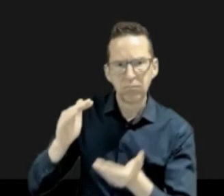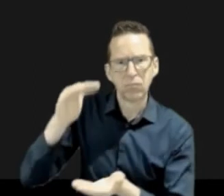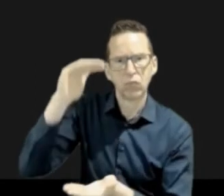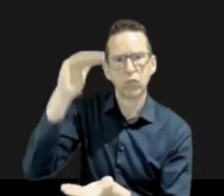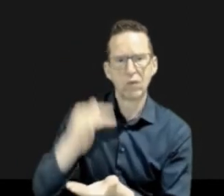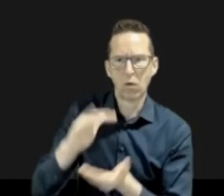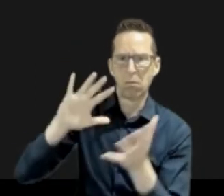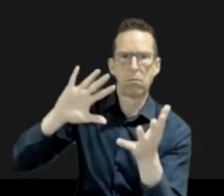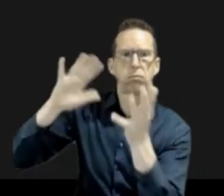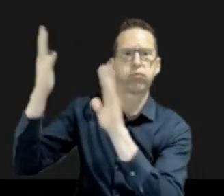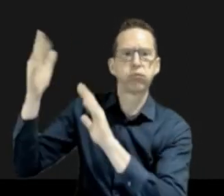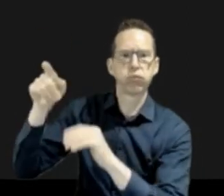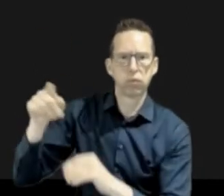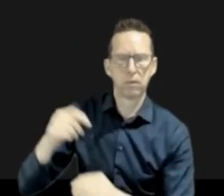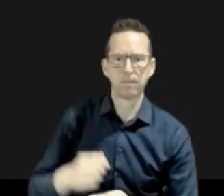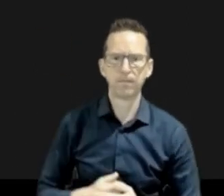expertos